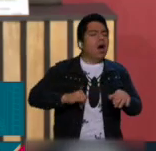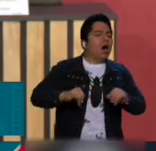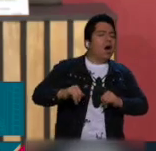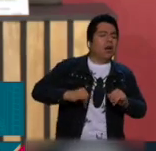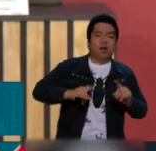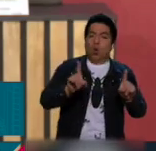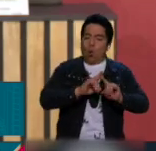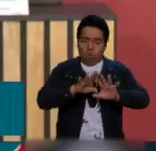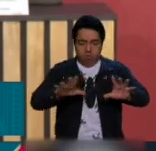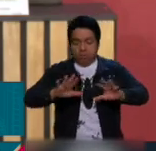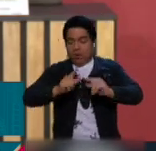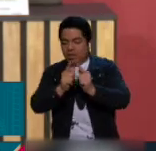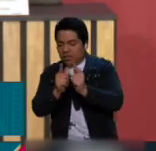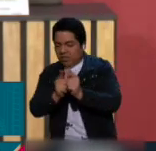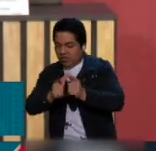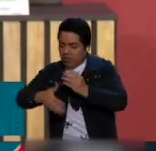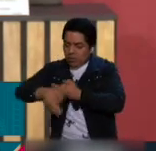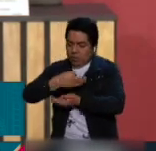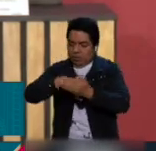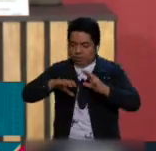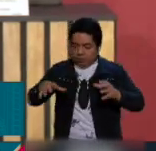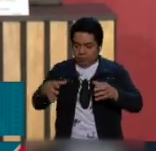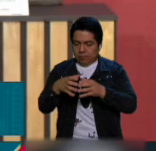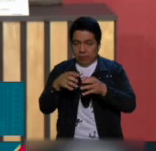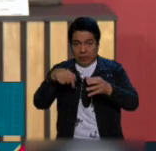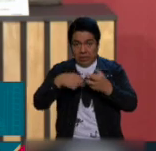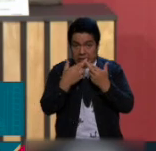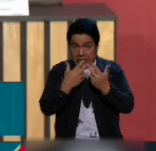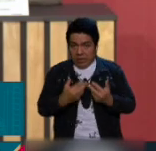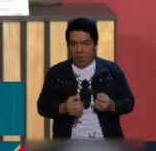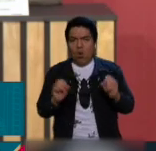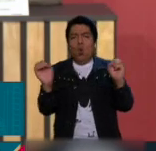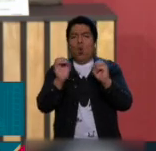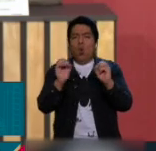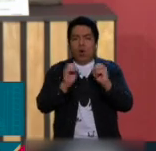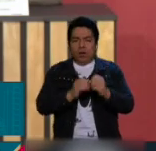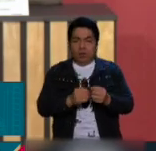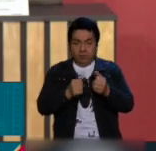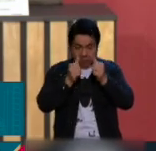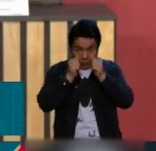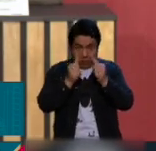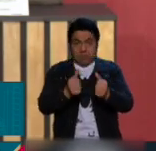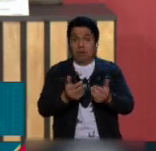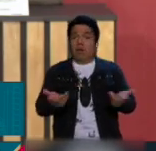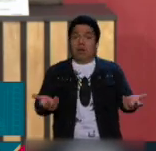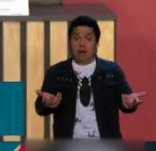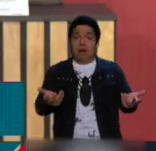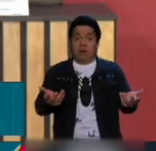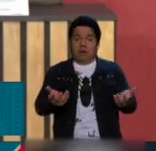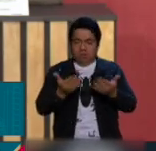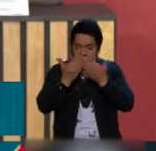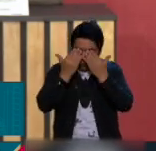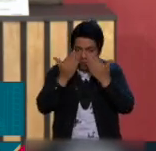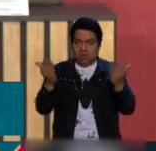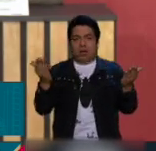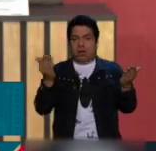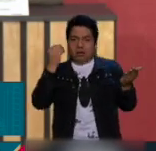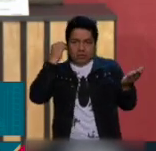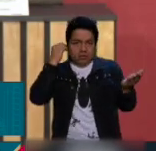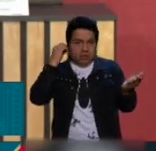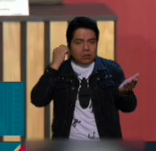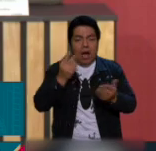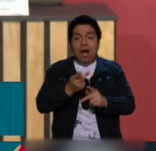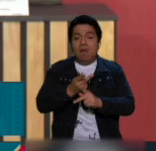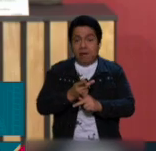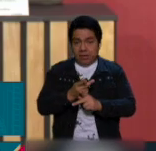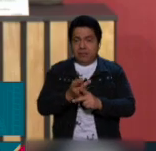o faccioso que amenace con fragmentarnos. Nos invita a escuchar, a mostrar apertura, a ser